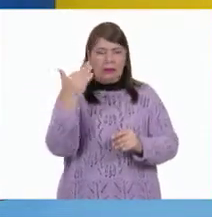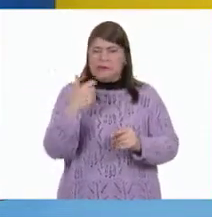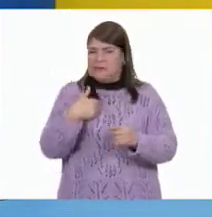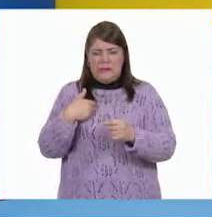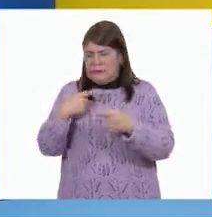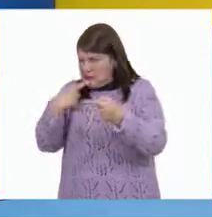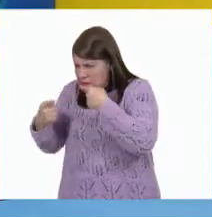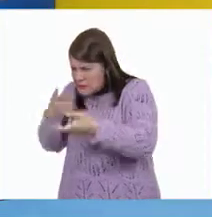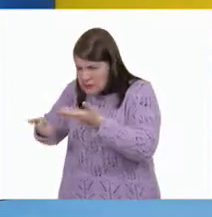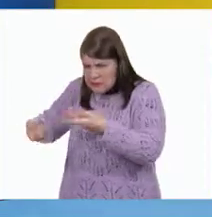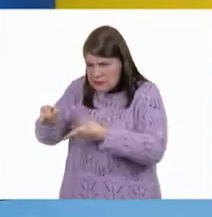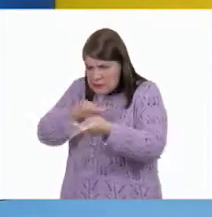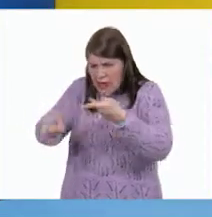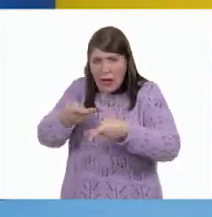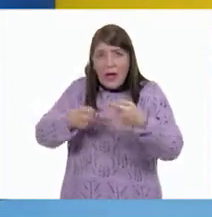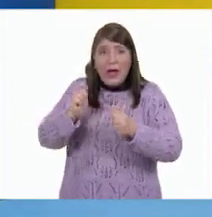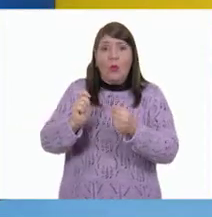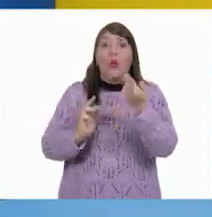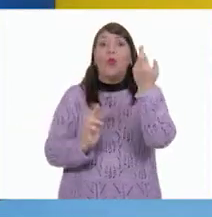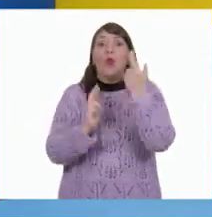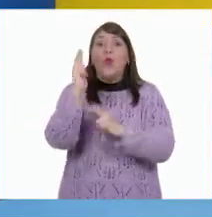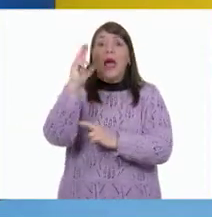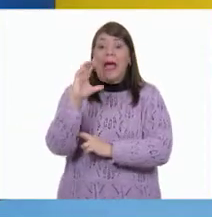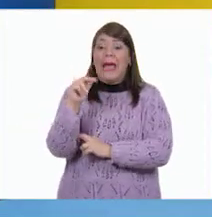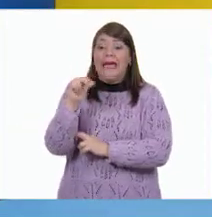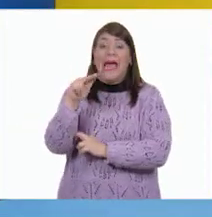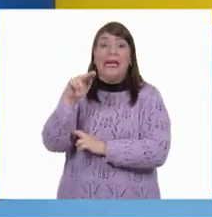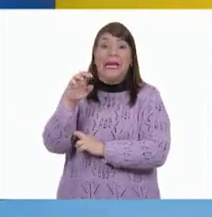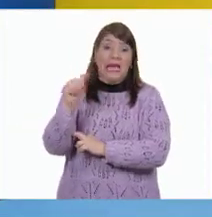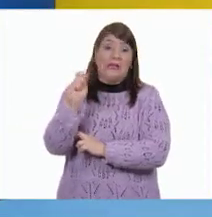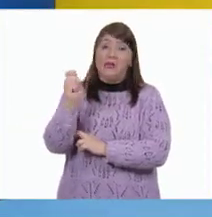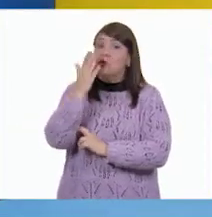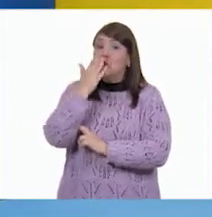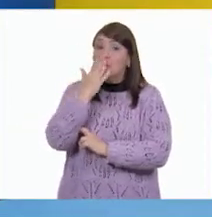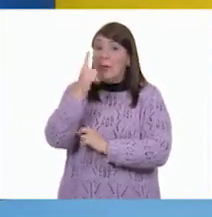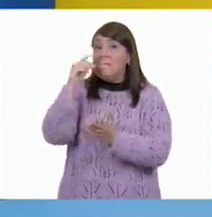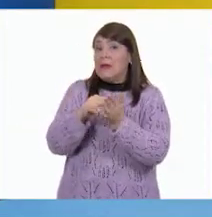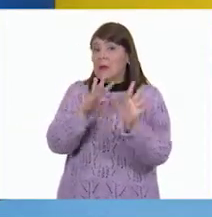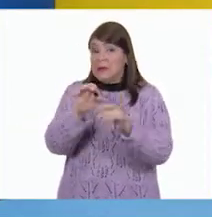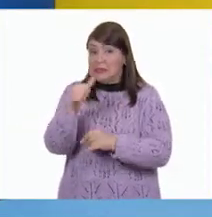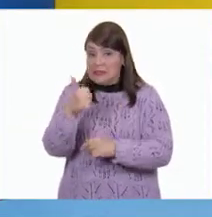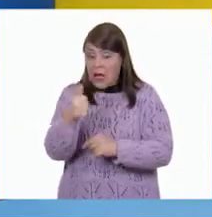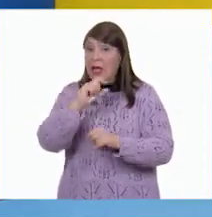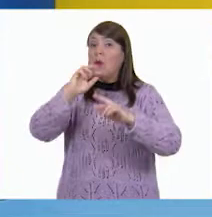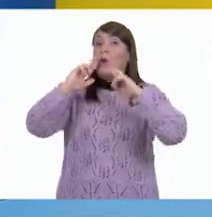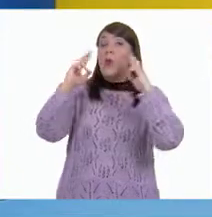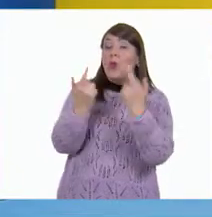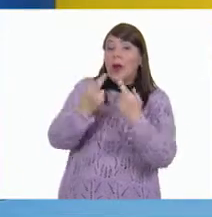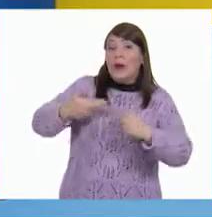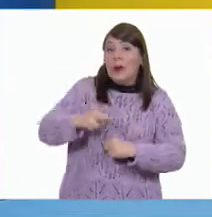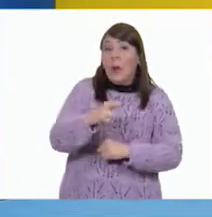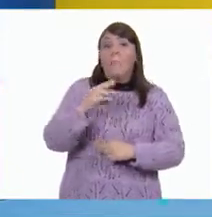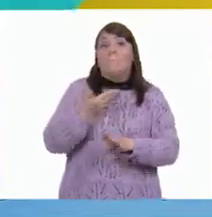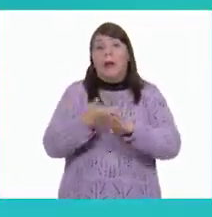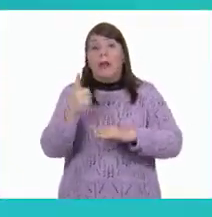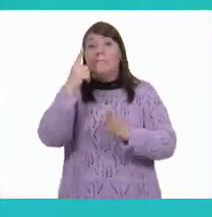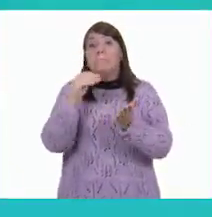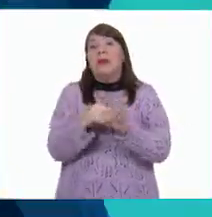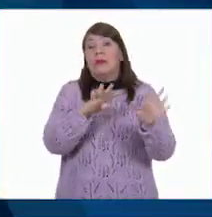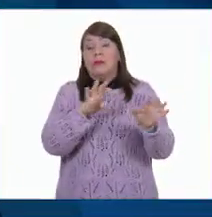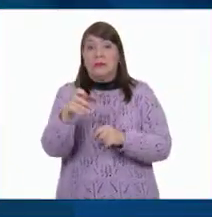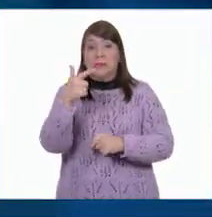organizarse. La huelga de Cananea en Sonora en 1906 y la rebelión de Río Blanco en Veracruz en